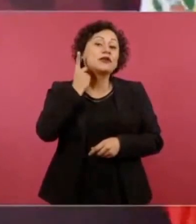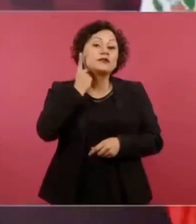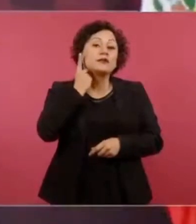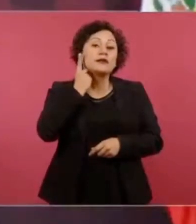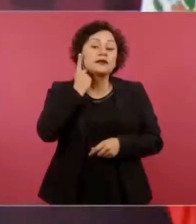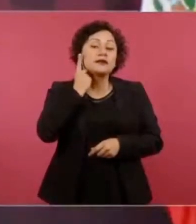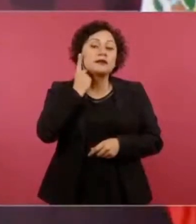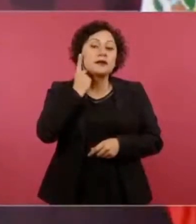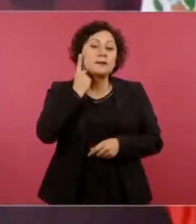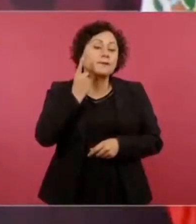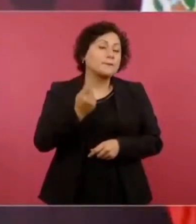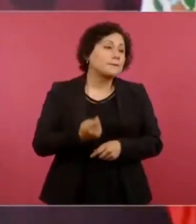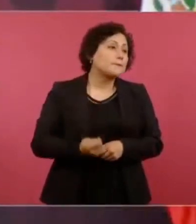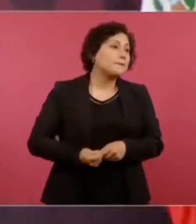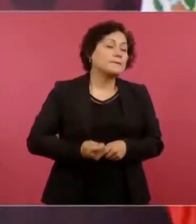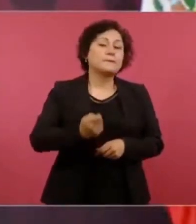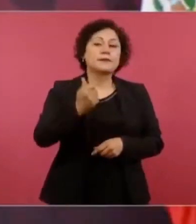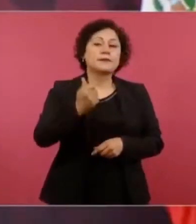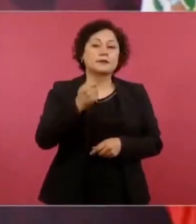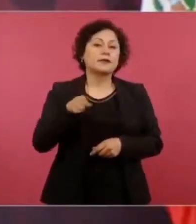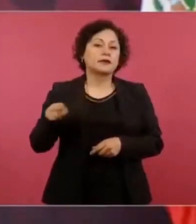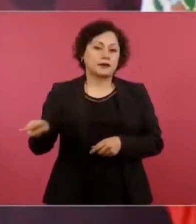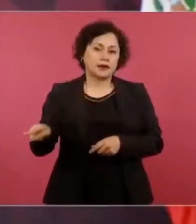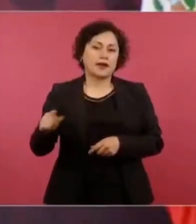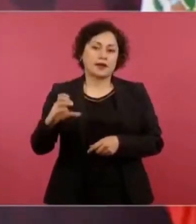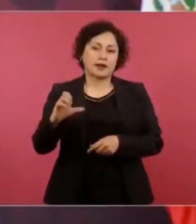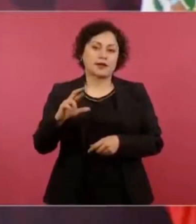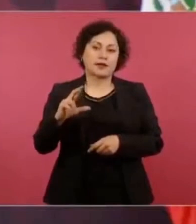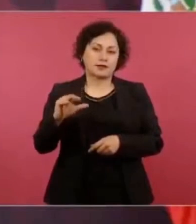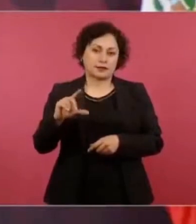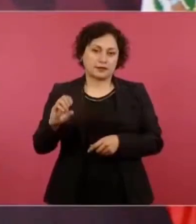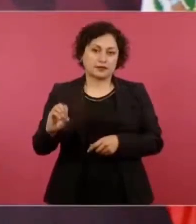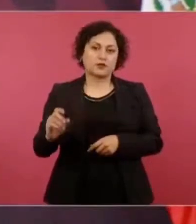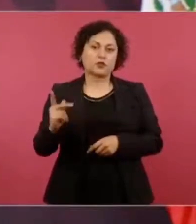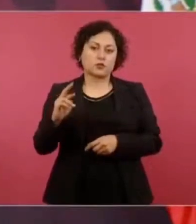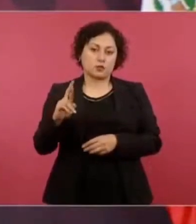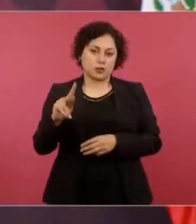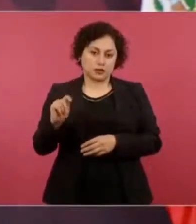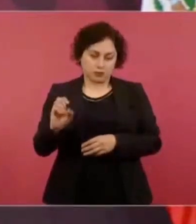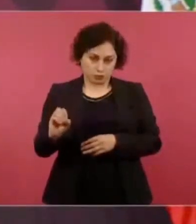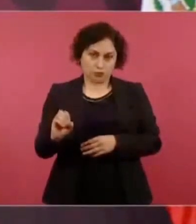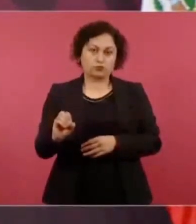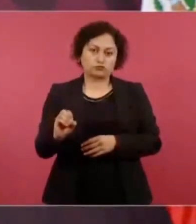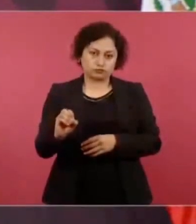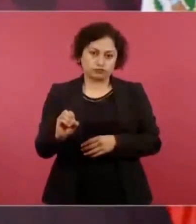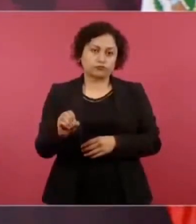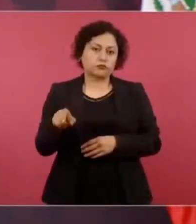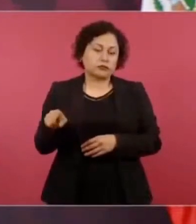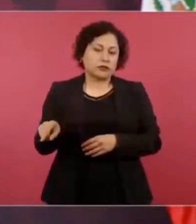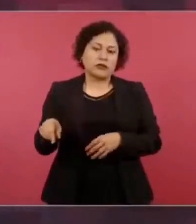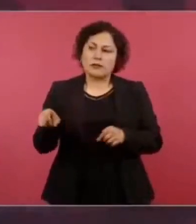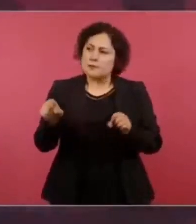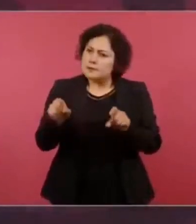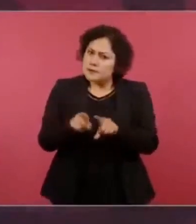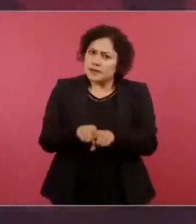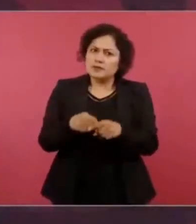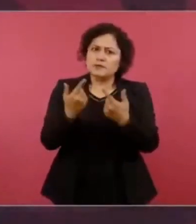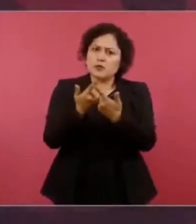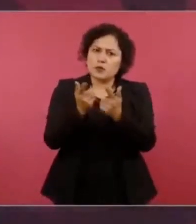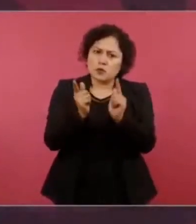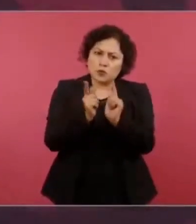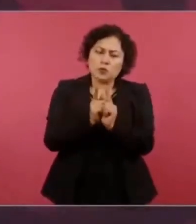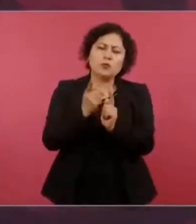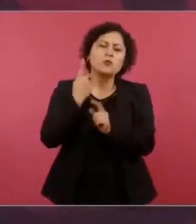Elvia Carrillo Puerto, Pero, señor presidente, y el Partido Socialista